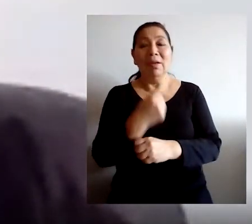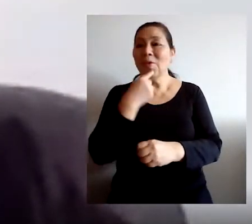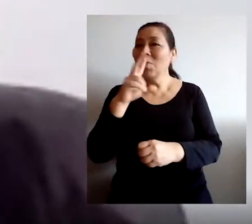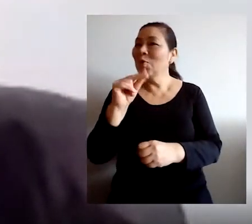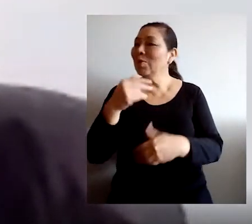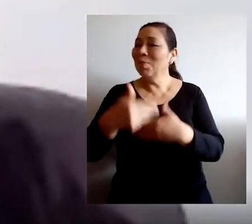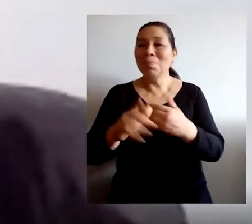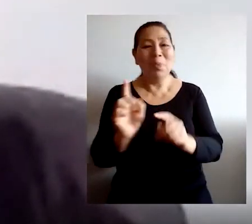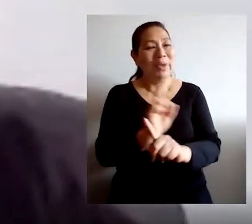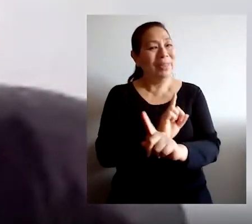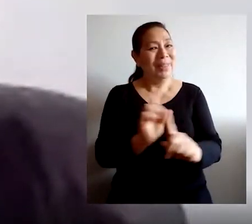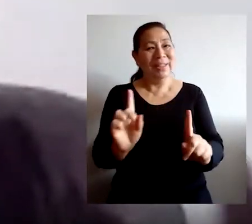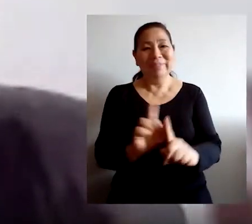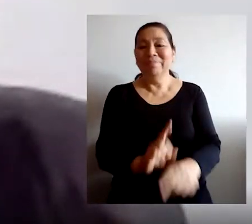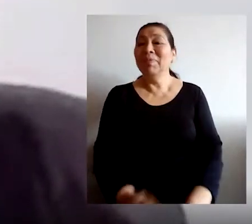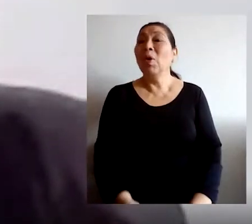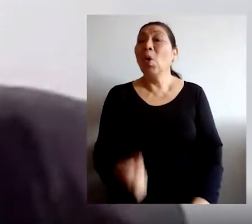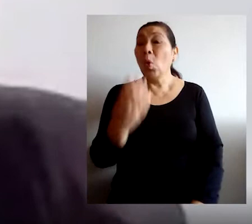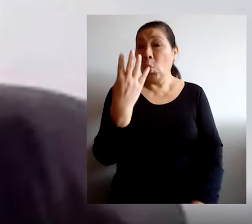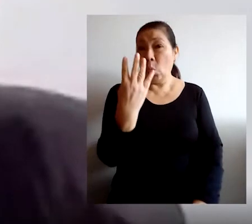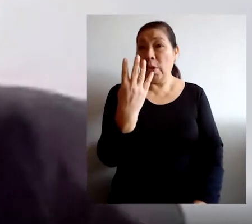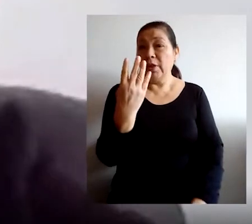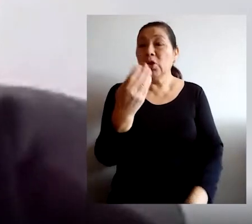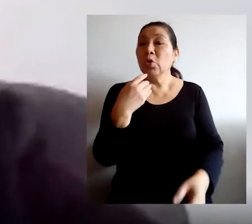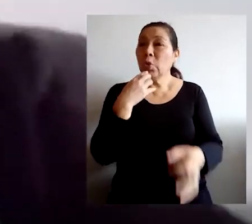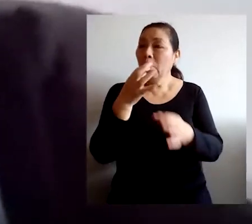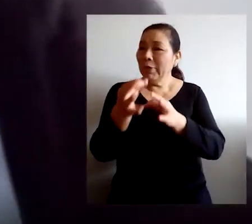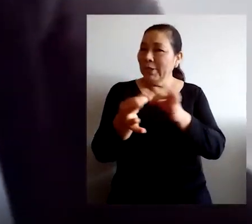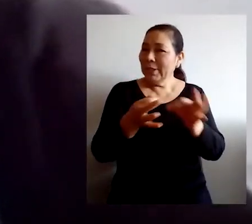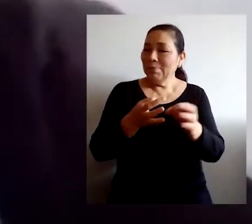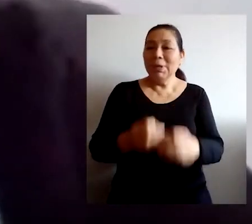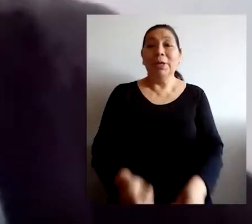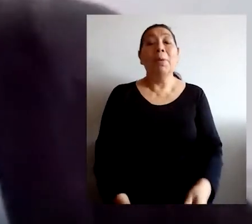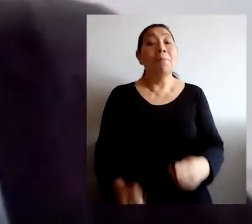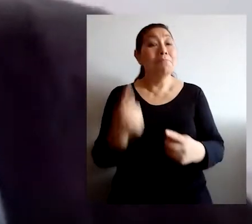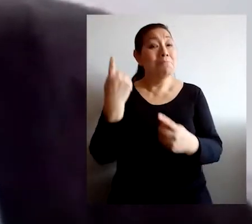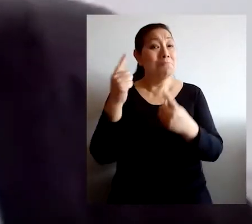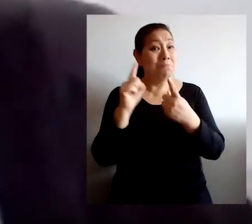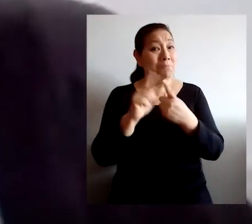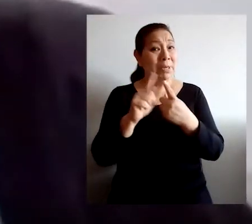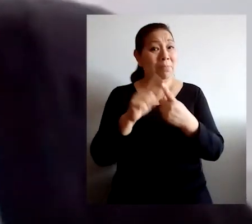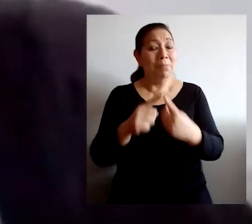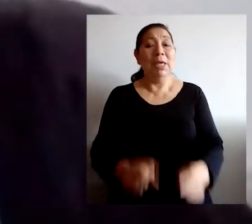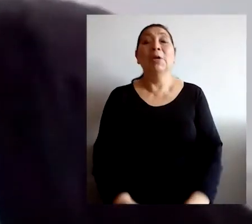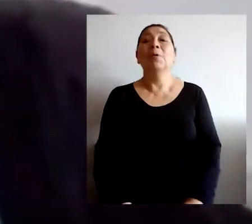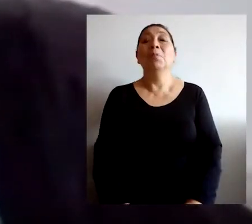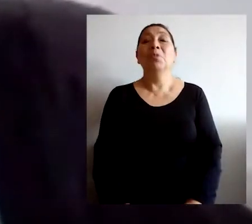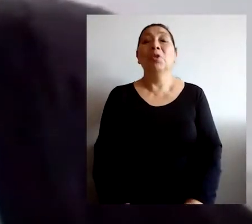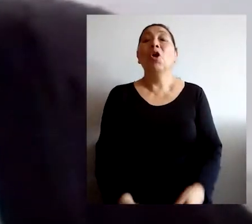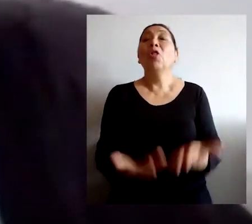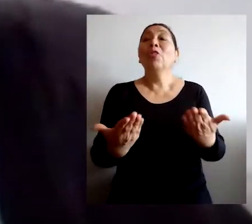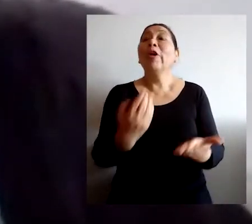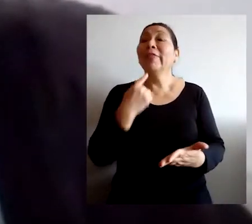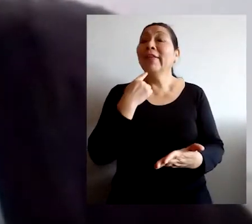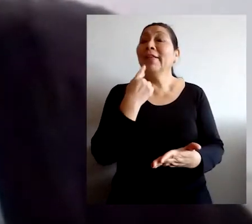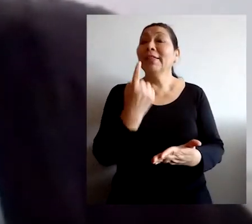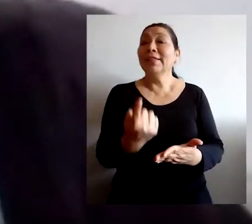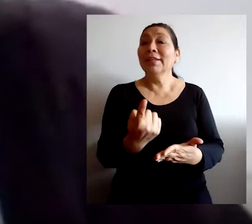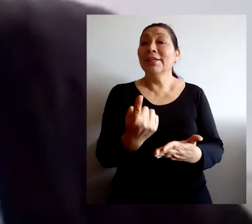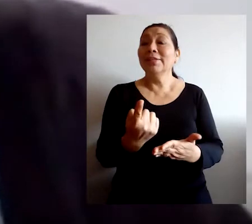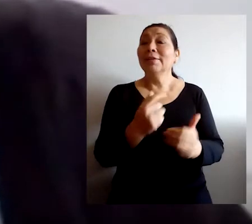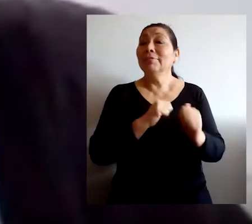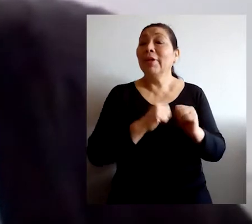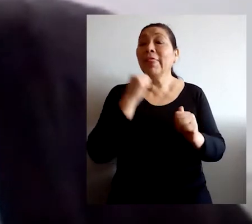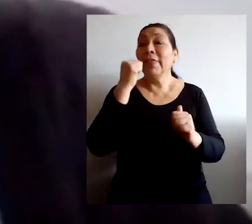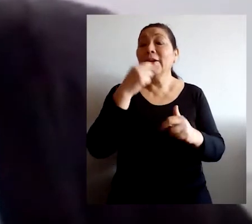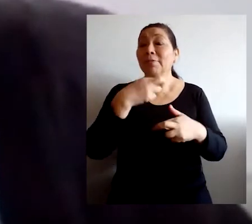declarada improcedente. Y tenemos cuatro planteamientos para ello. Primero, este es un caso donde se plantea una